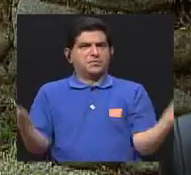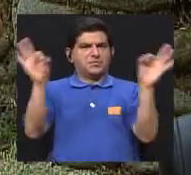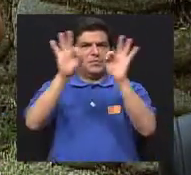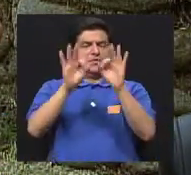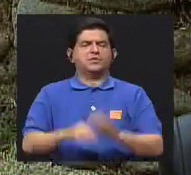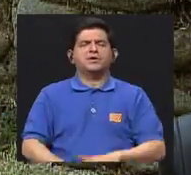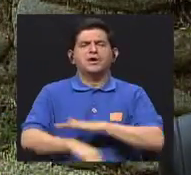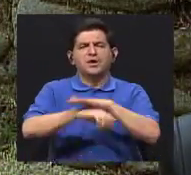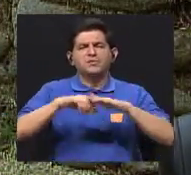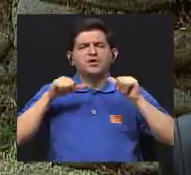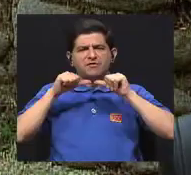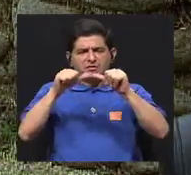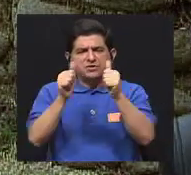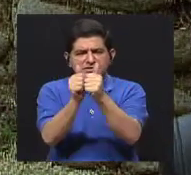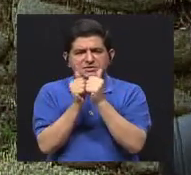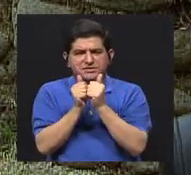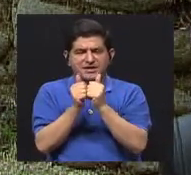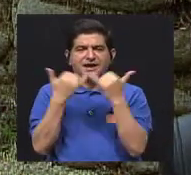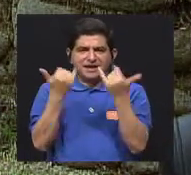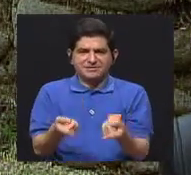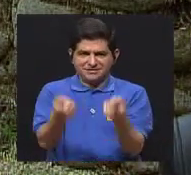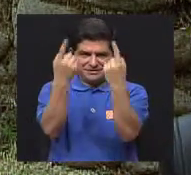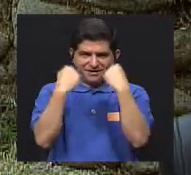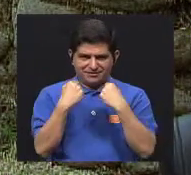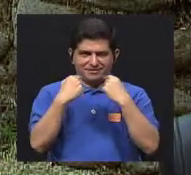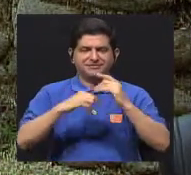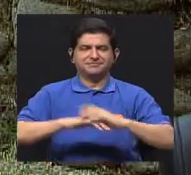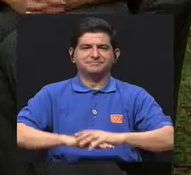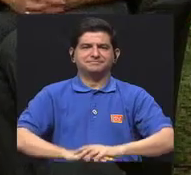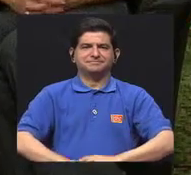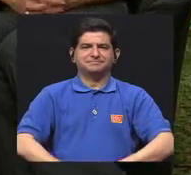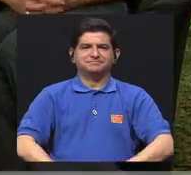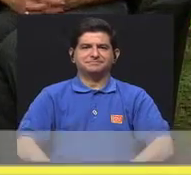importante. Por favor, continúe con nosotros y ya regresamos.